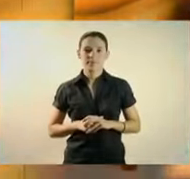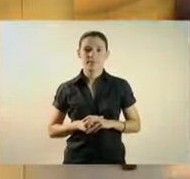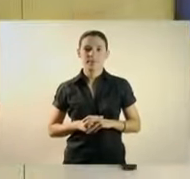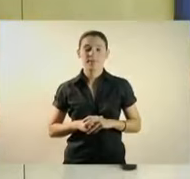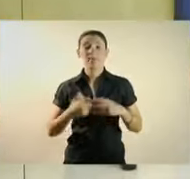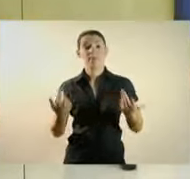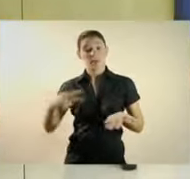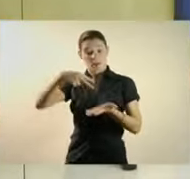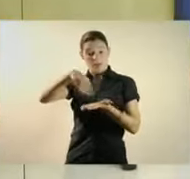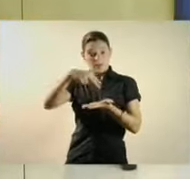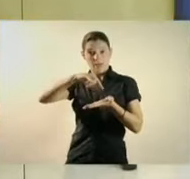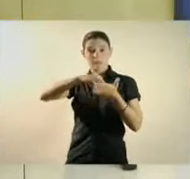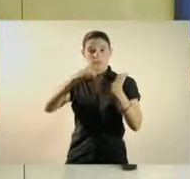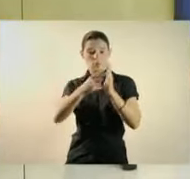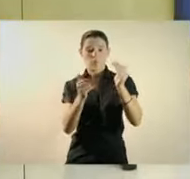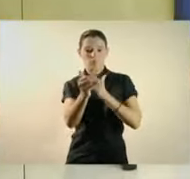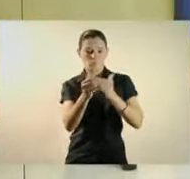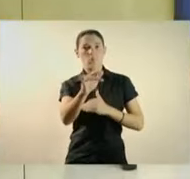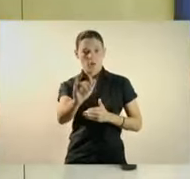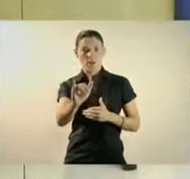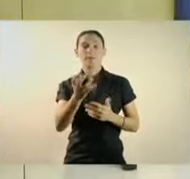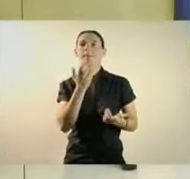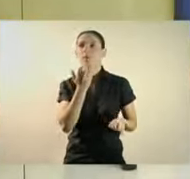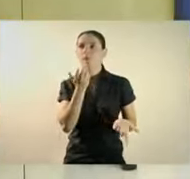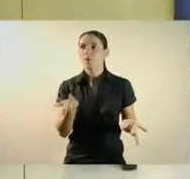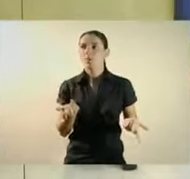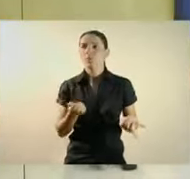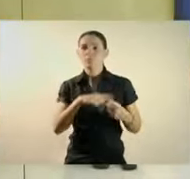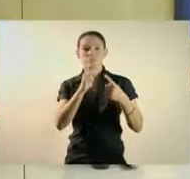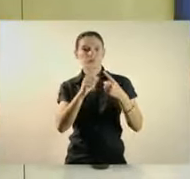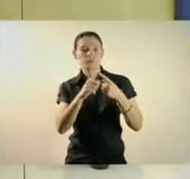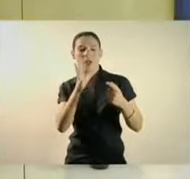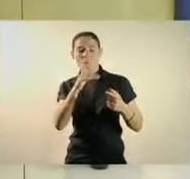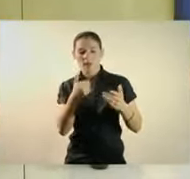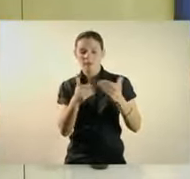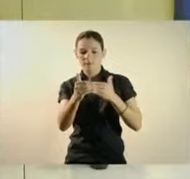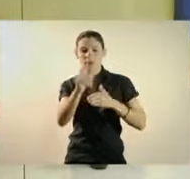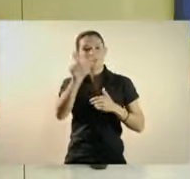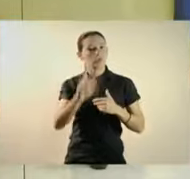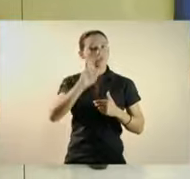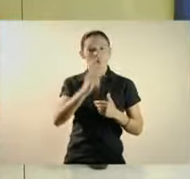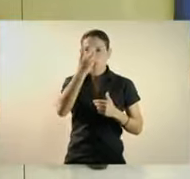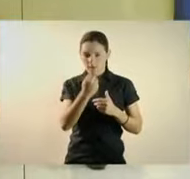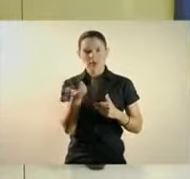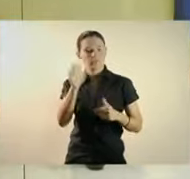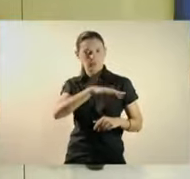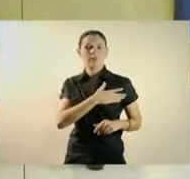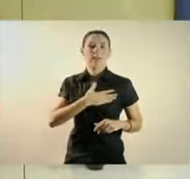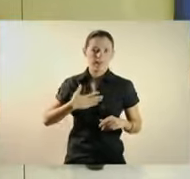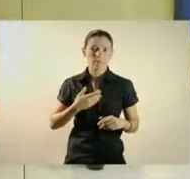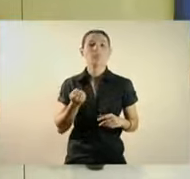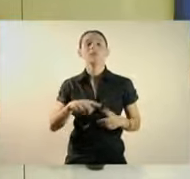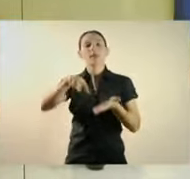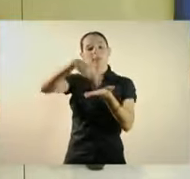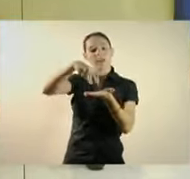Desde Dancing hay futuros proyectos. Hay proyectos que tengo planteados para personas sordociegas. También me gustaría llevar